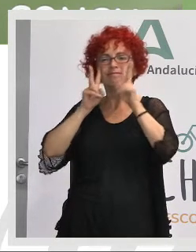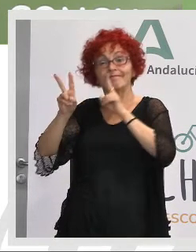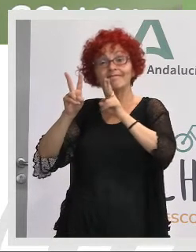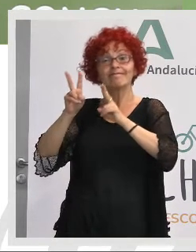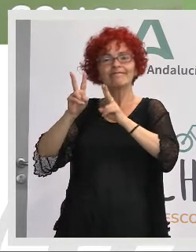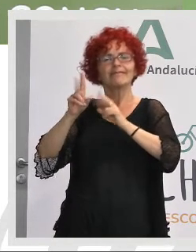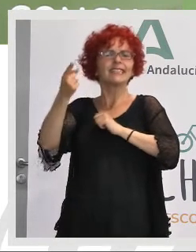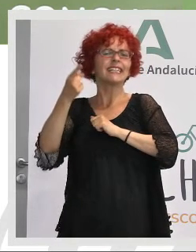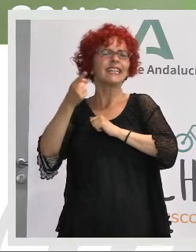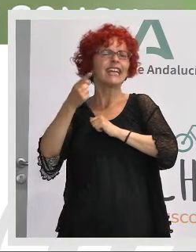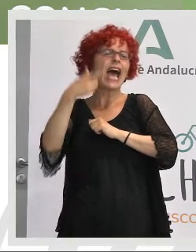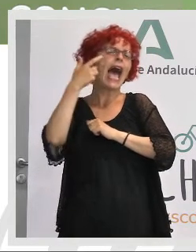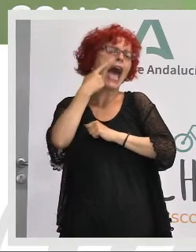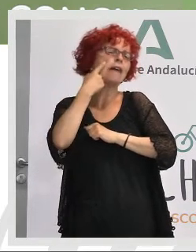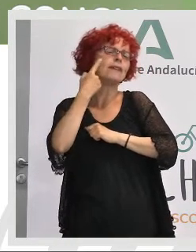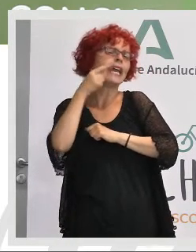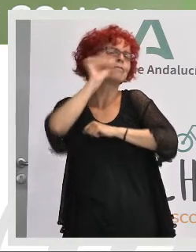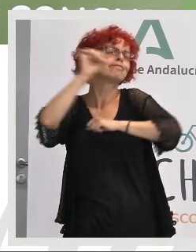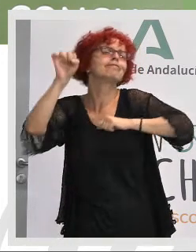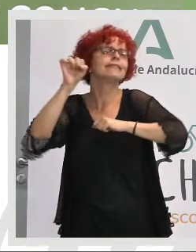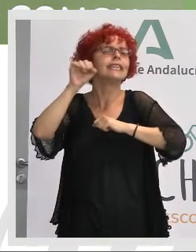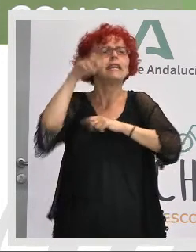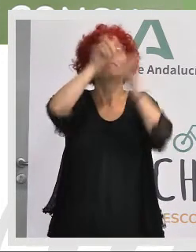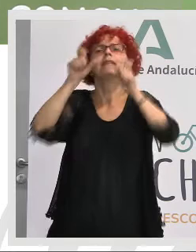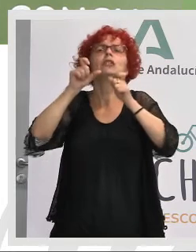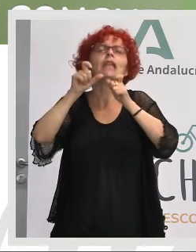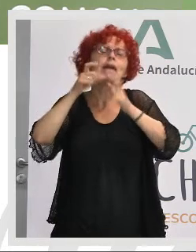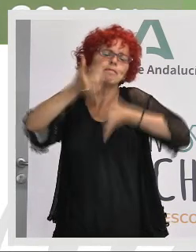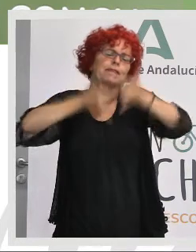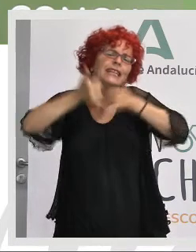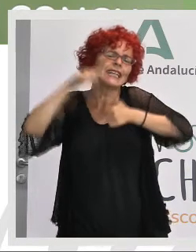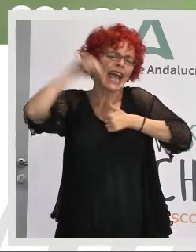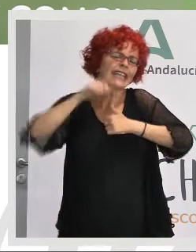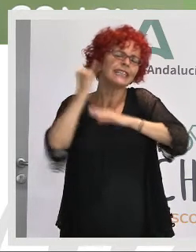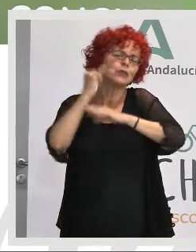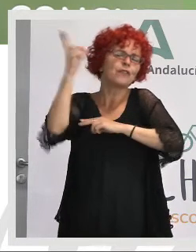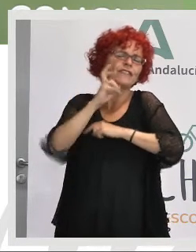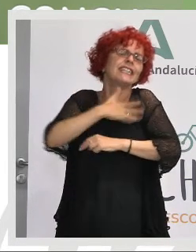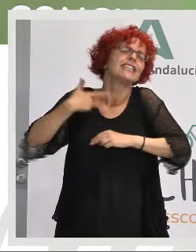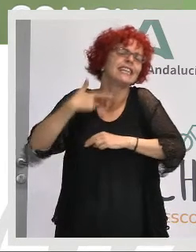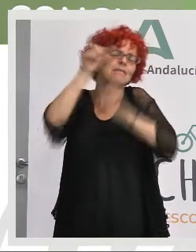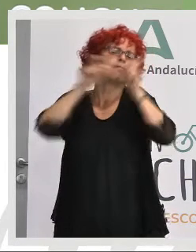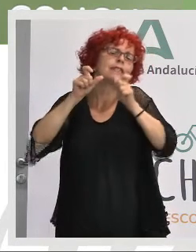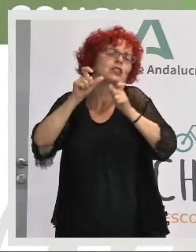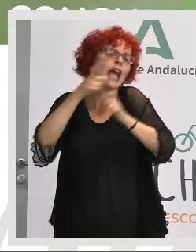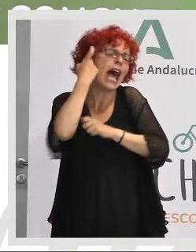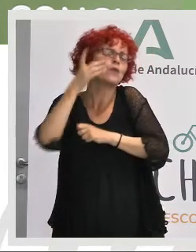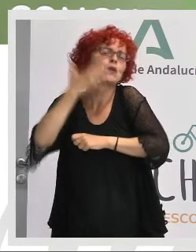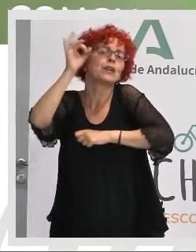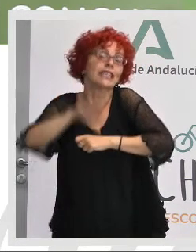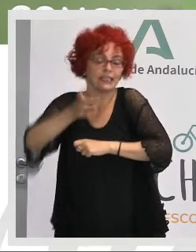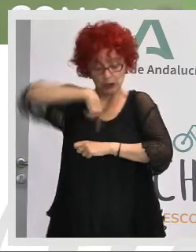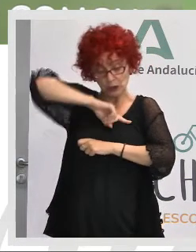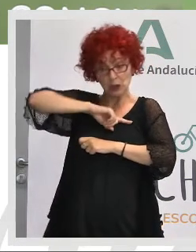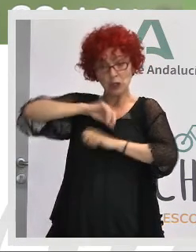con un ¿quién está interesado en venir en bicicleta? Y desembocaron en un somos embajadores de Proyecto STARS y venimos a comunicaros que el bicibús